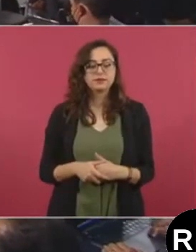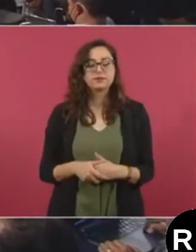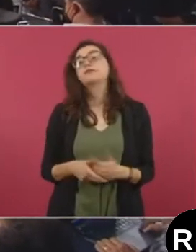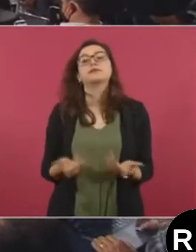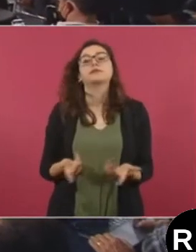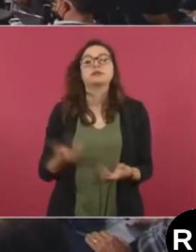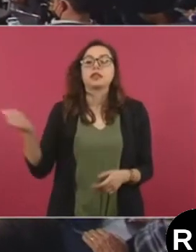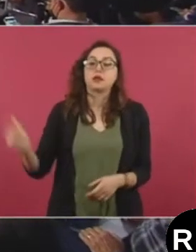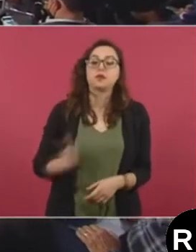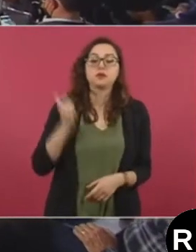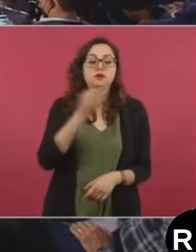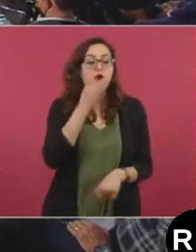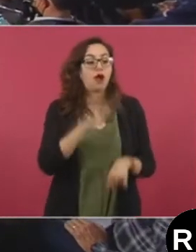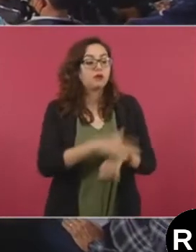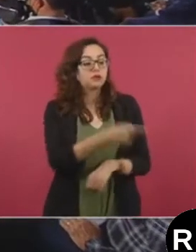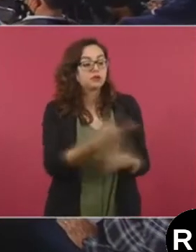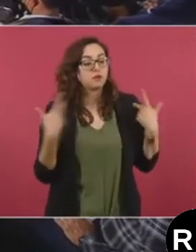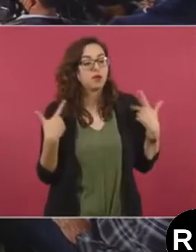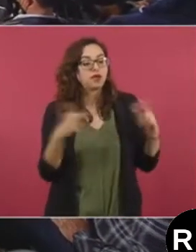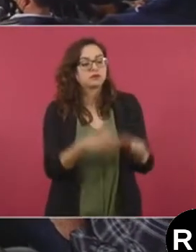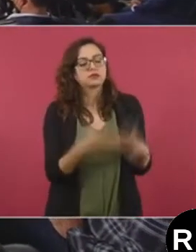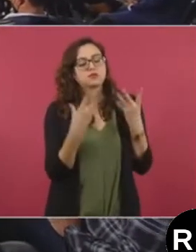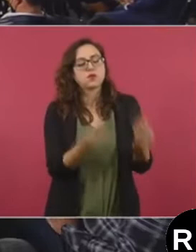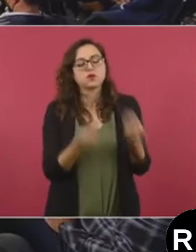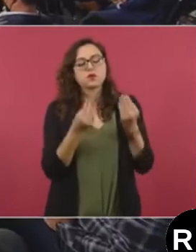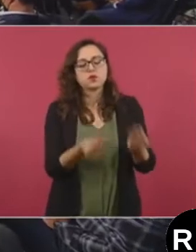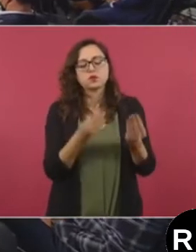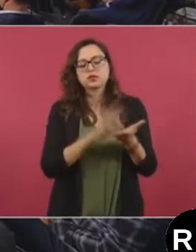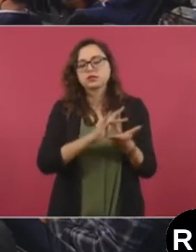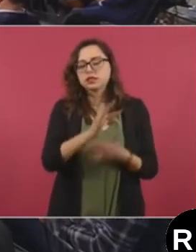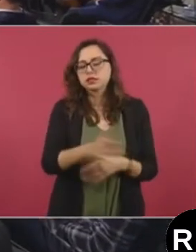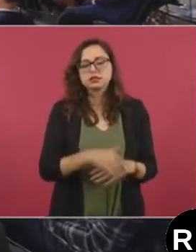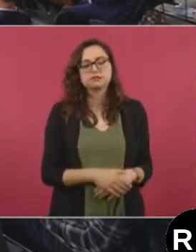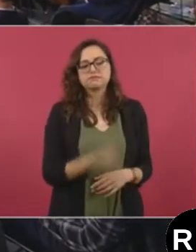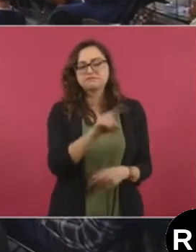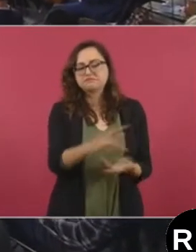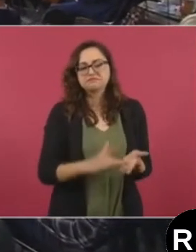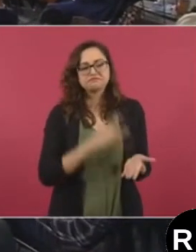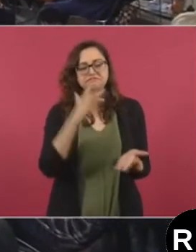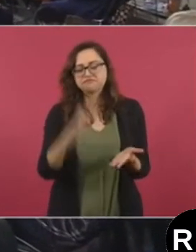ayudó mucho, mucho, mucho, mucho, que hicieron